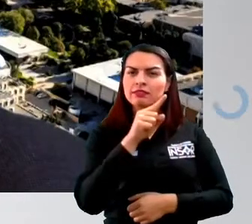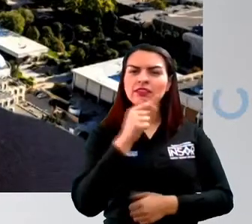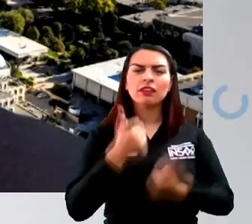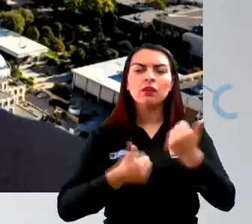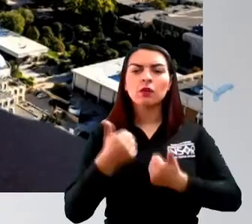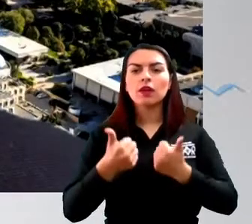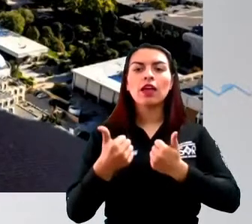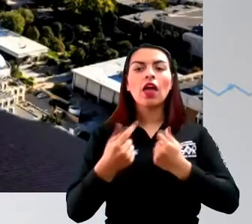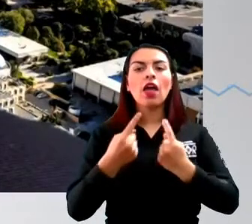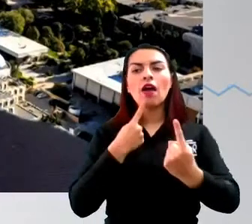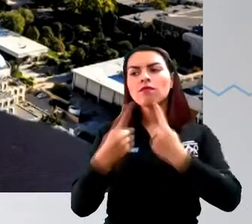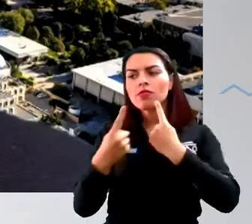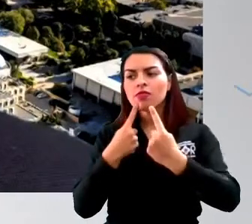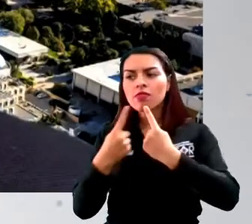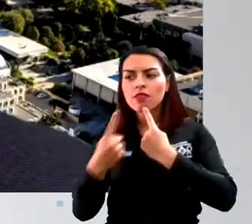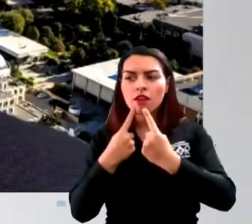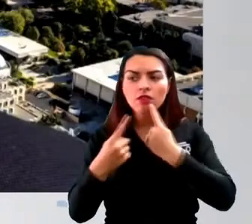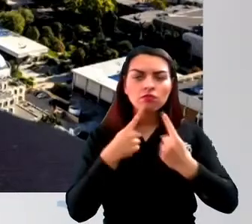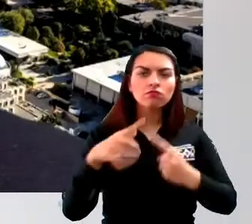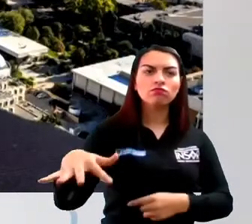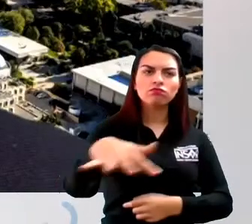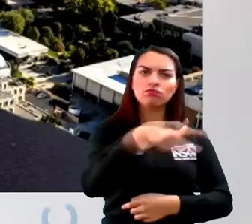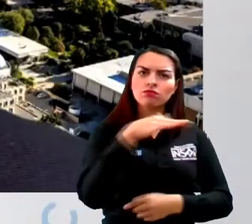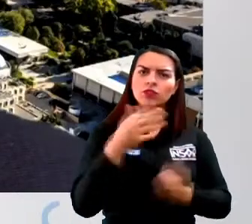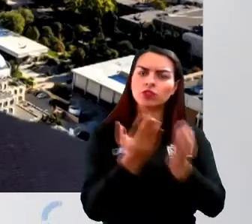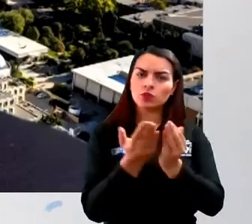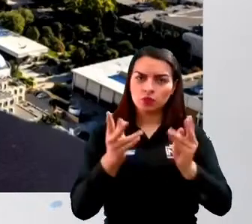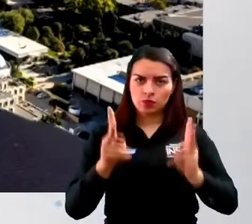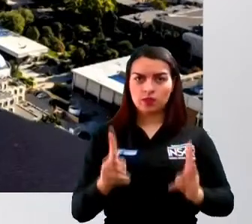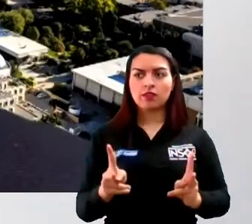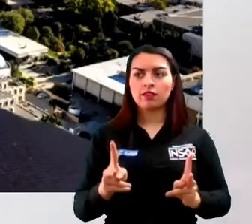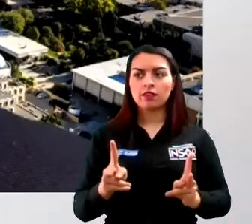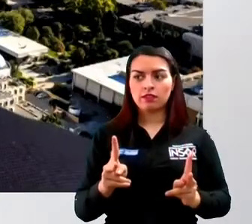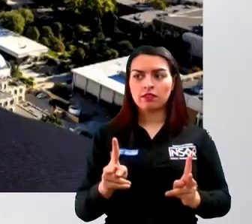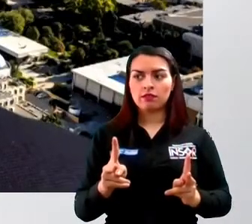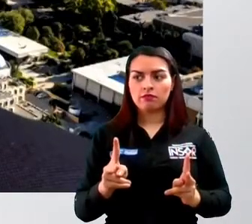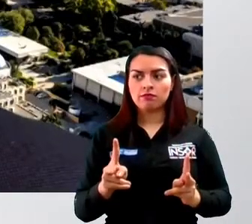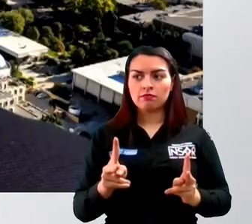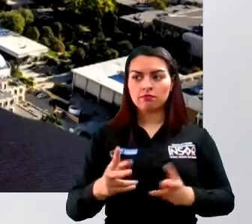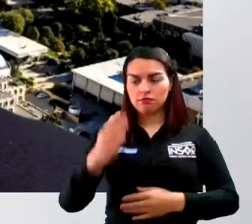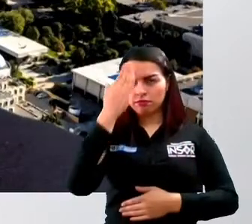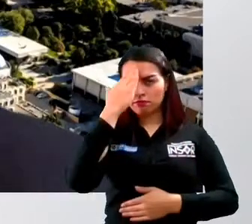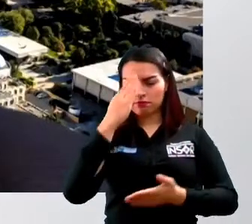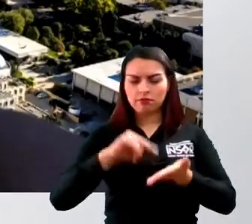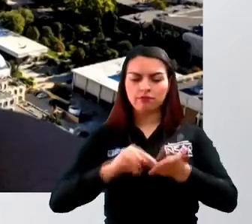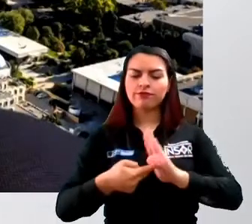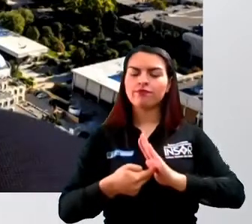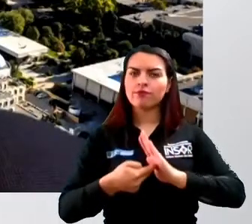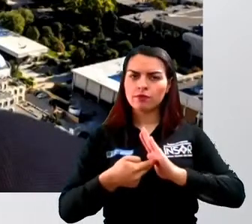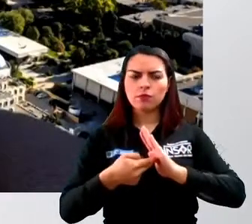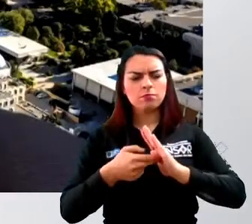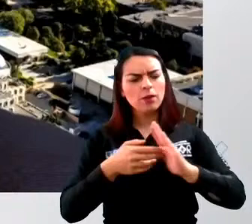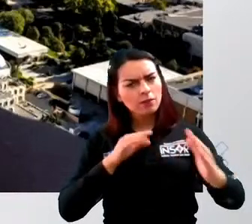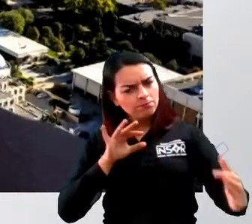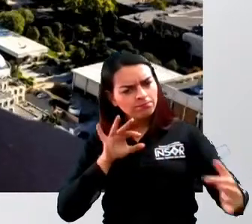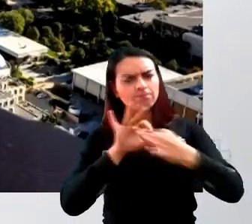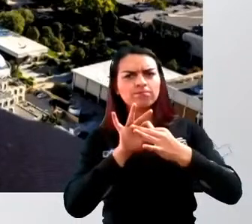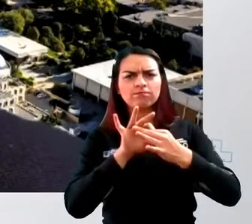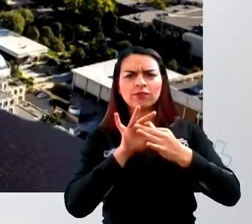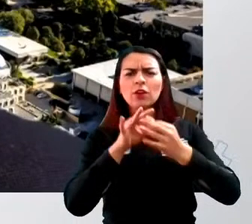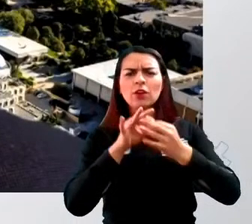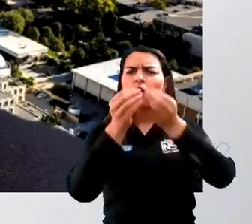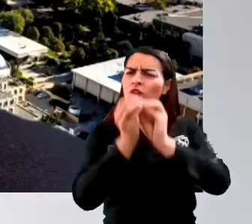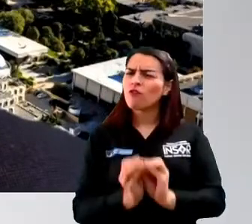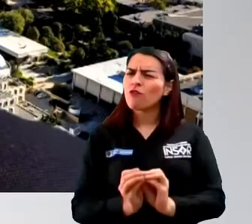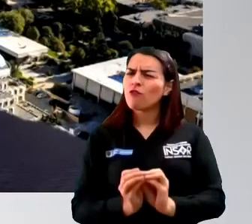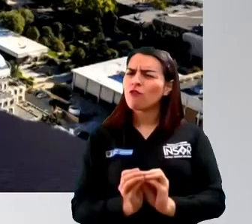diálogo con los estudiantes, mostrar empatía. Hay muchas maneras que nosotros podemos realizar esto